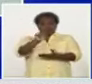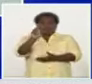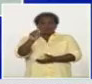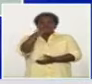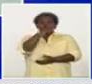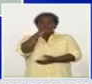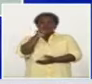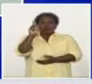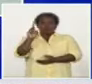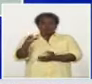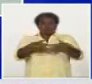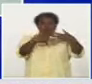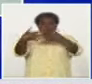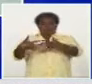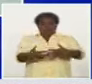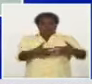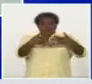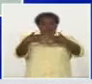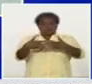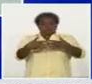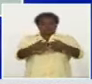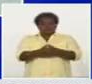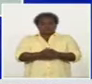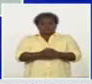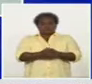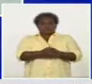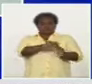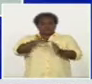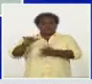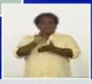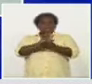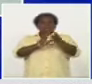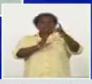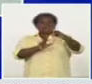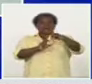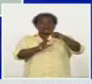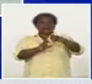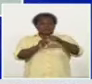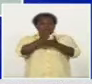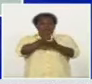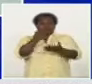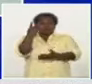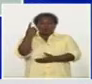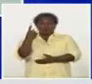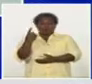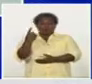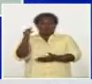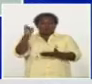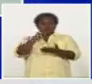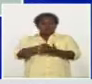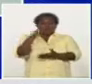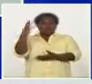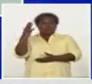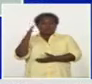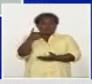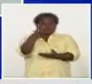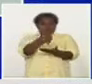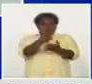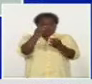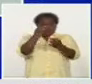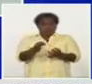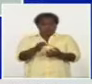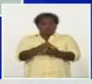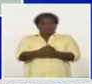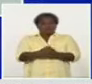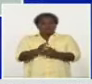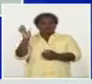uno de Estados Unidos. En Matanzas se diagnostica un caso importado del municipio de Matanzas, un viajero cubano